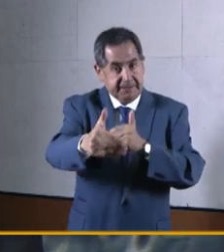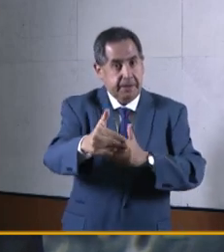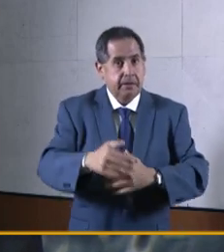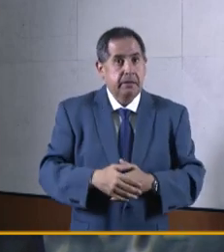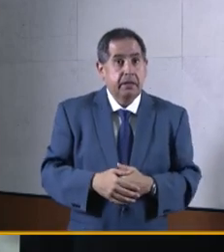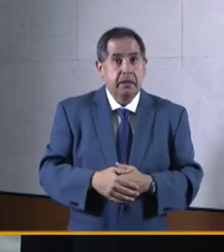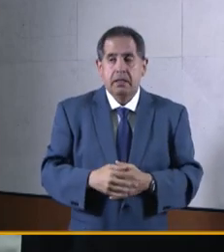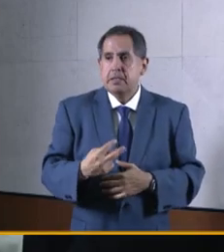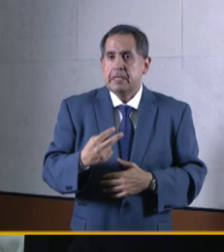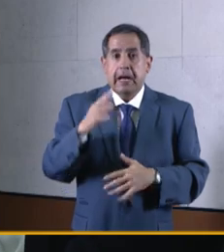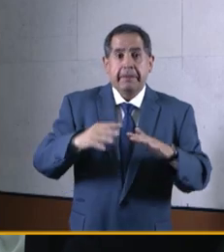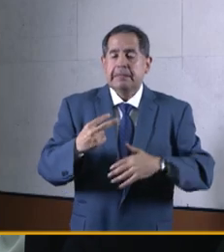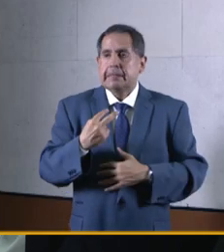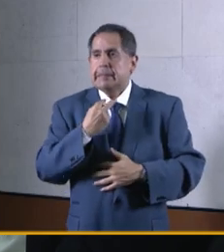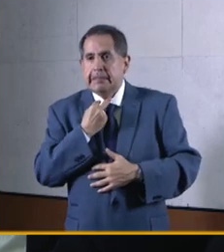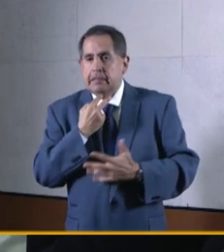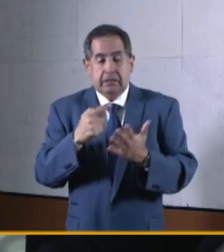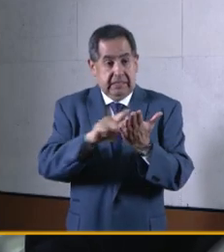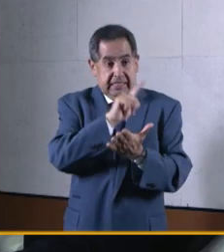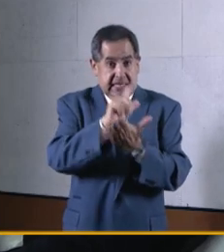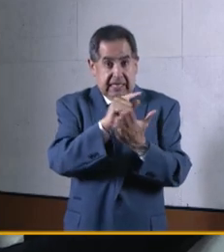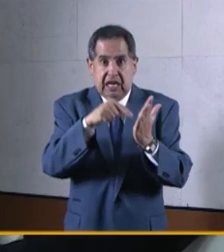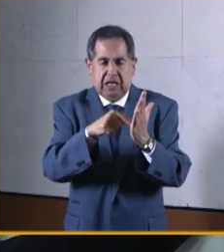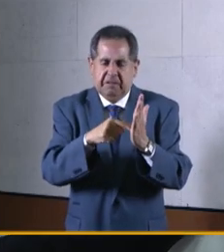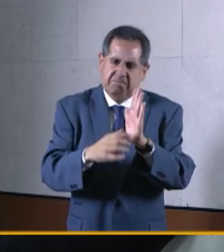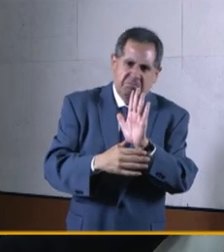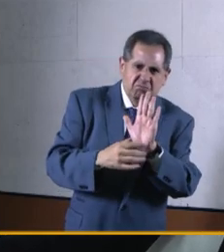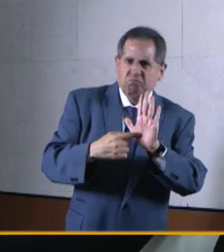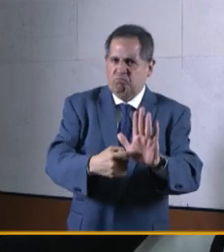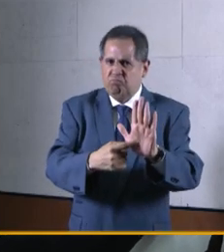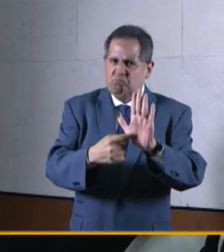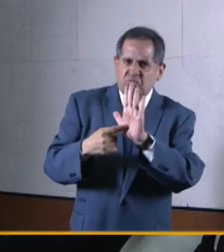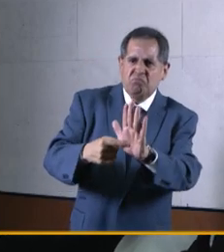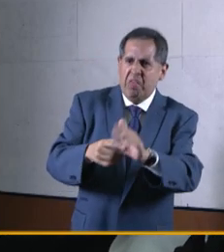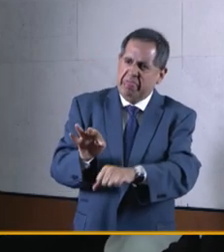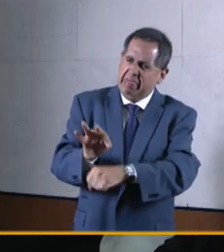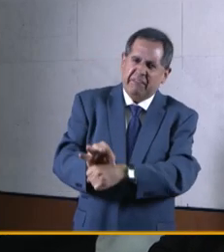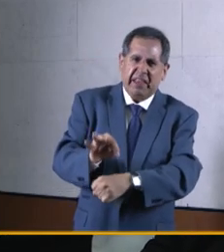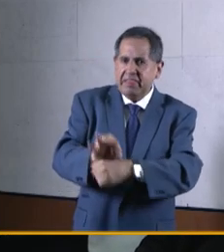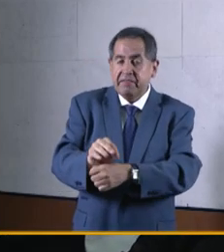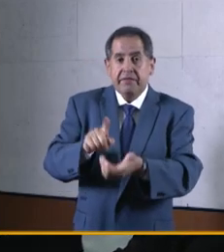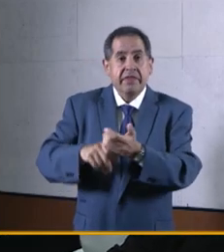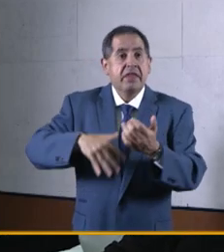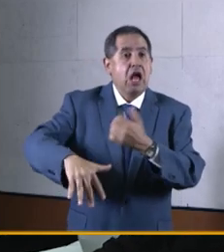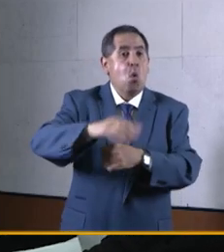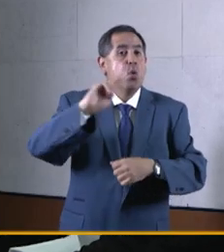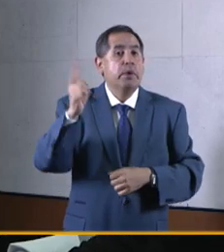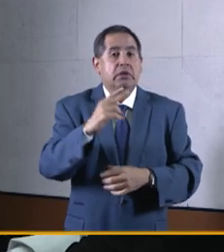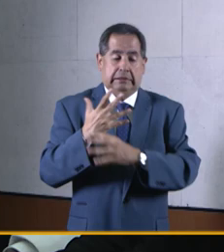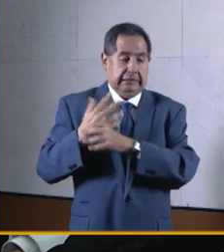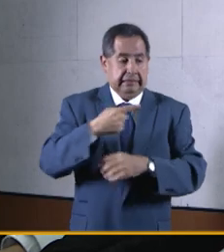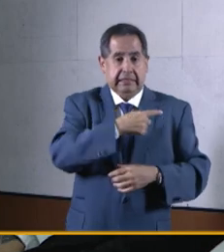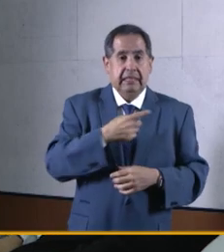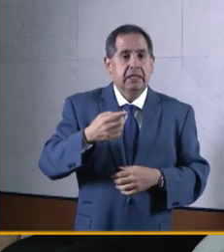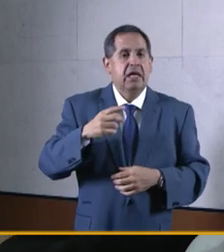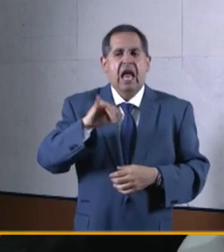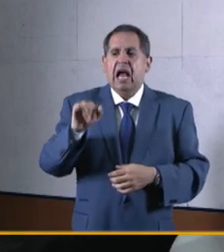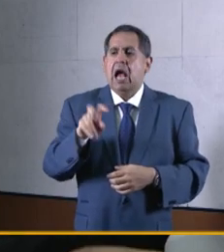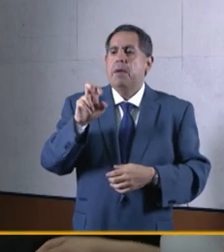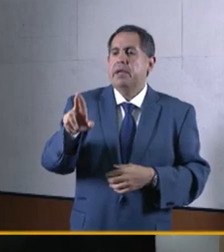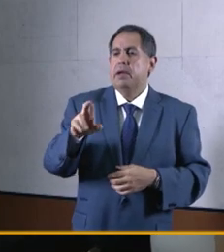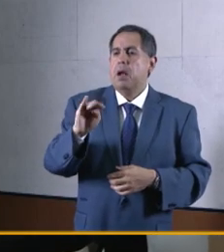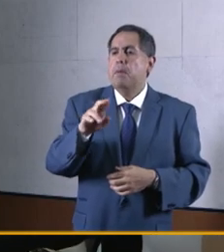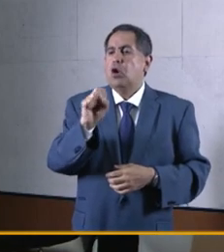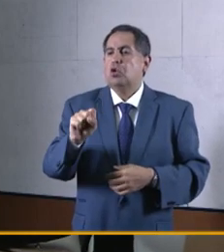de encrucijada esa ley fue baluarte para la defensa de la universidad señaló el rector javier barros